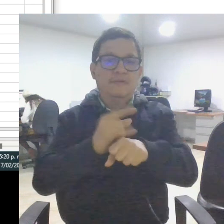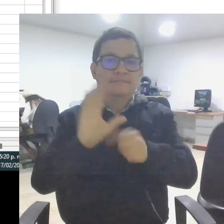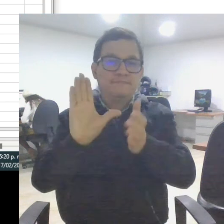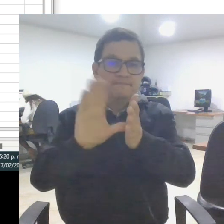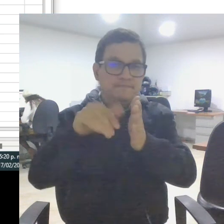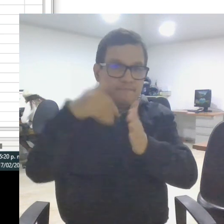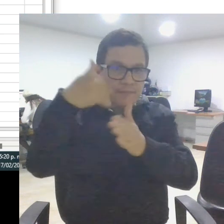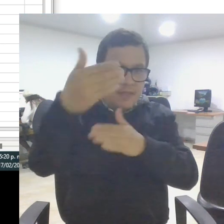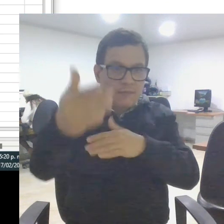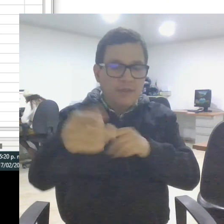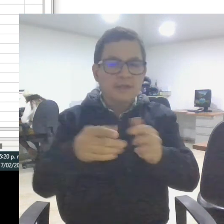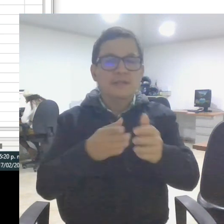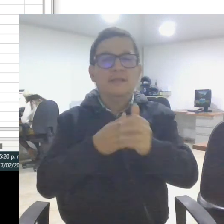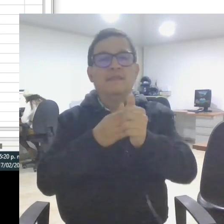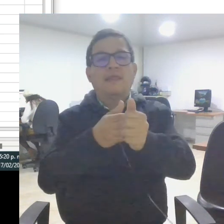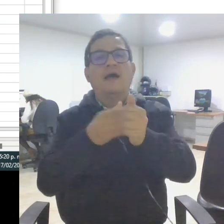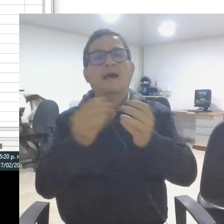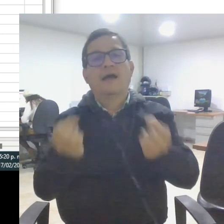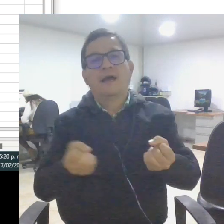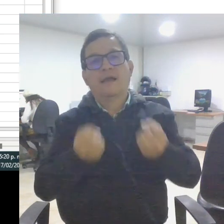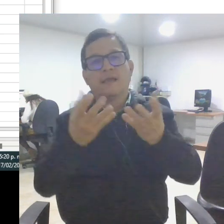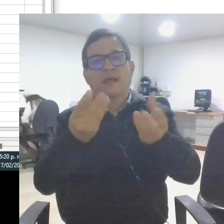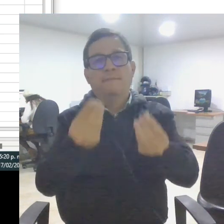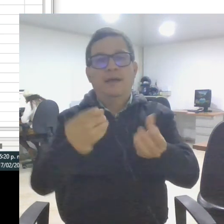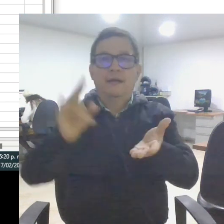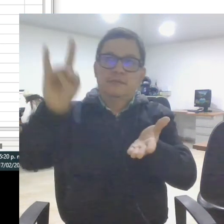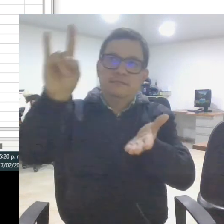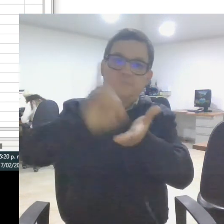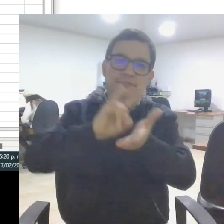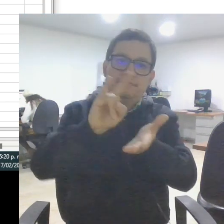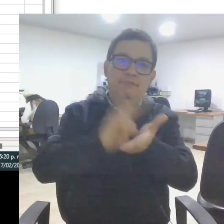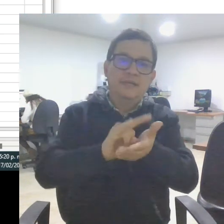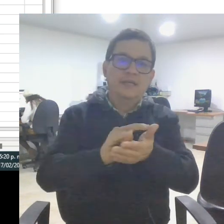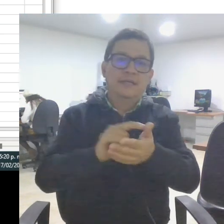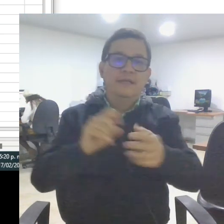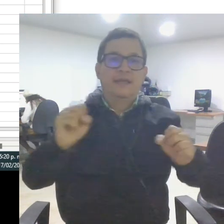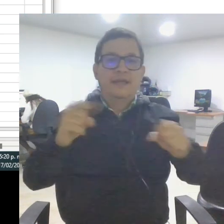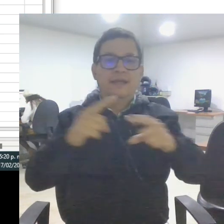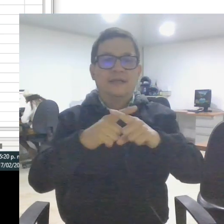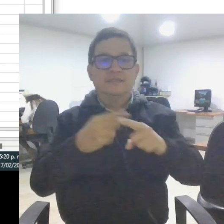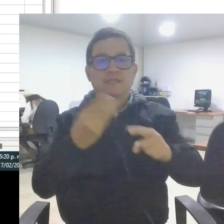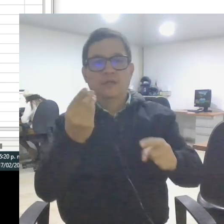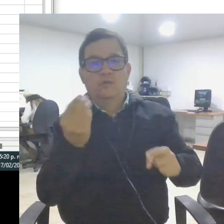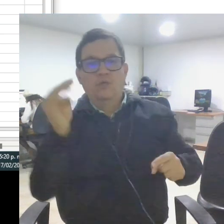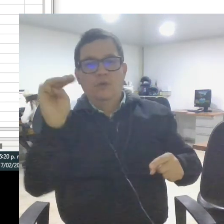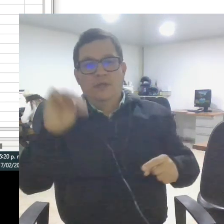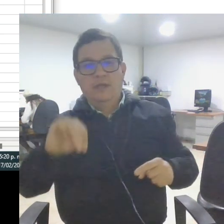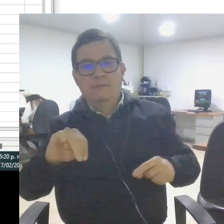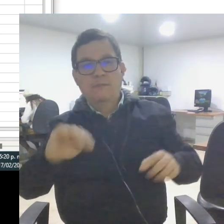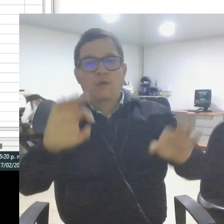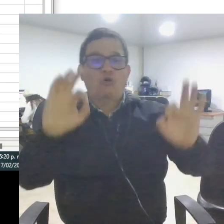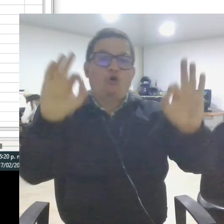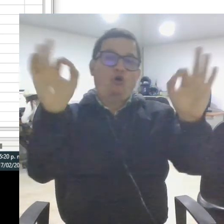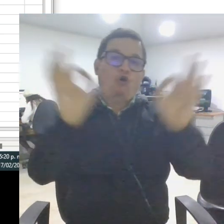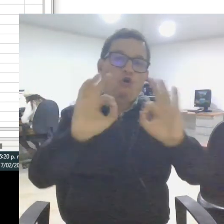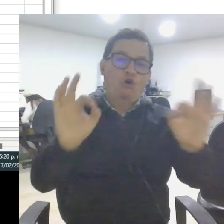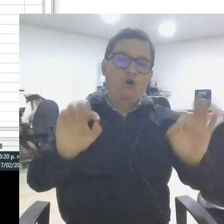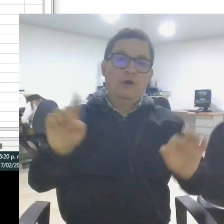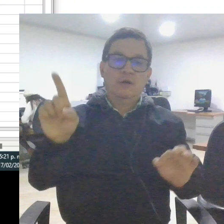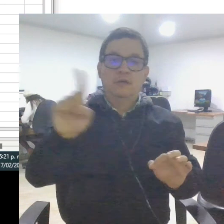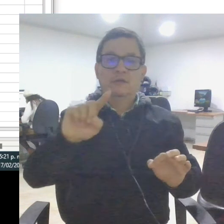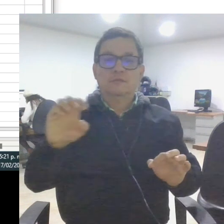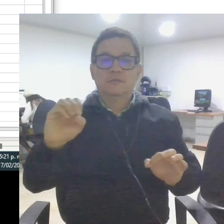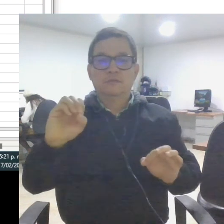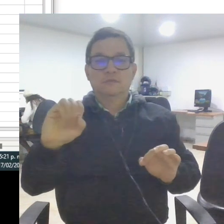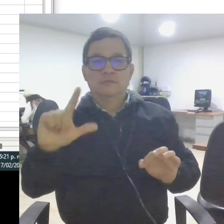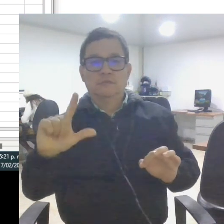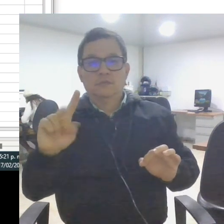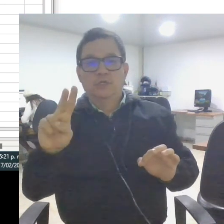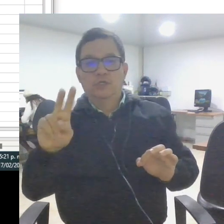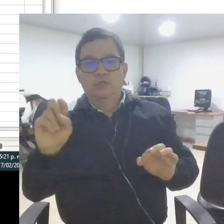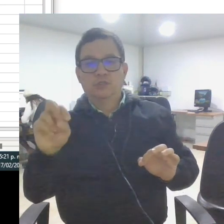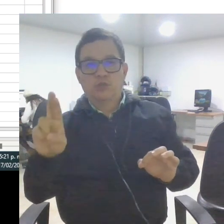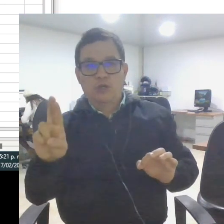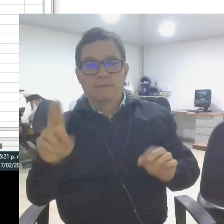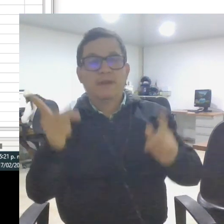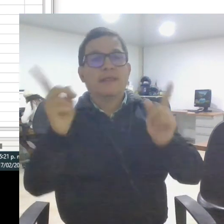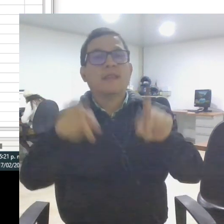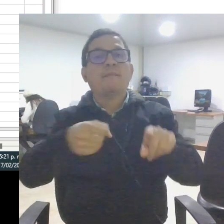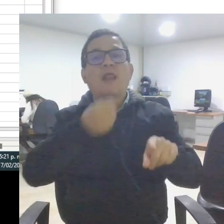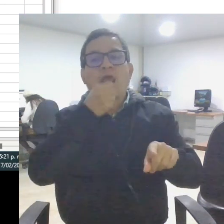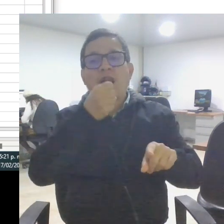para descargar Excel QM o Solver. Sin embargo, en noticias del curso también está esta